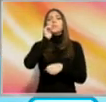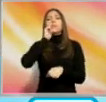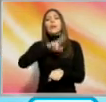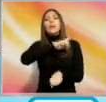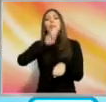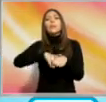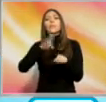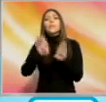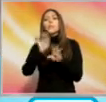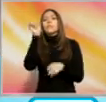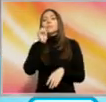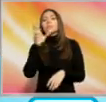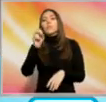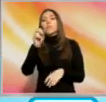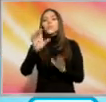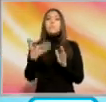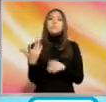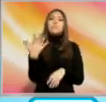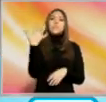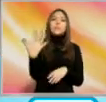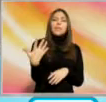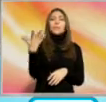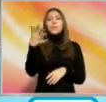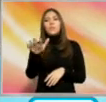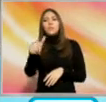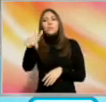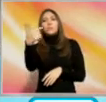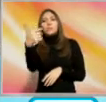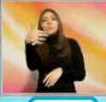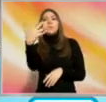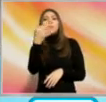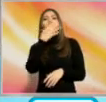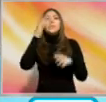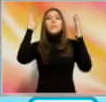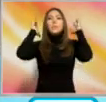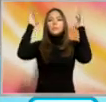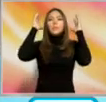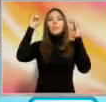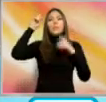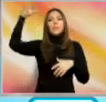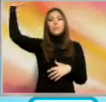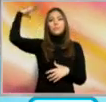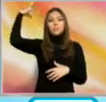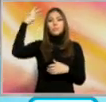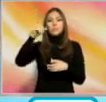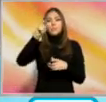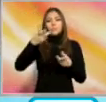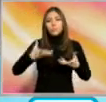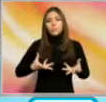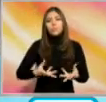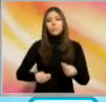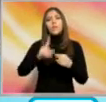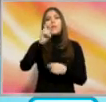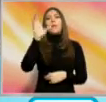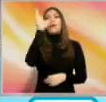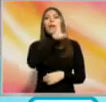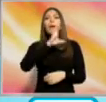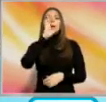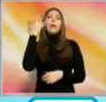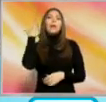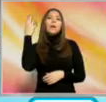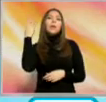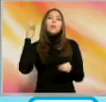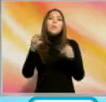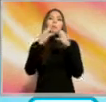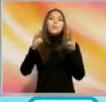nuestras acciones, desde 5, 10, 12, 15 minutos en la Sí, regadera, así es. con mucha agua, con agua caliente, escuchando el playlist, eso